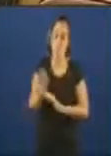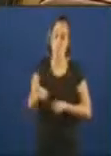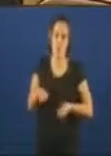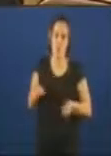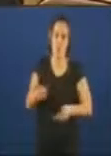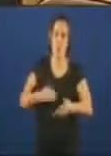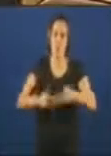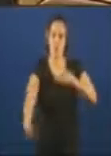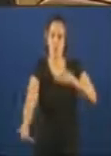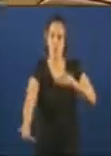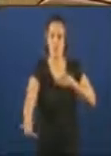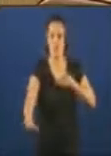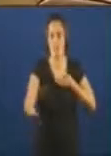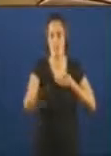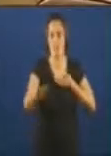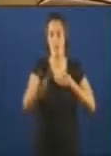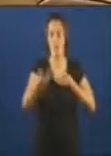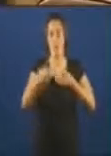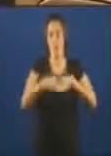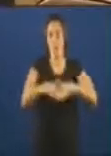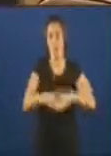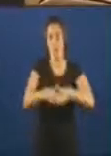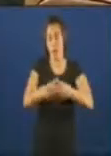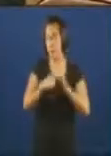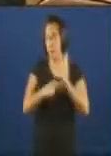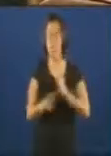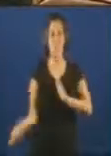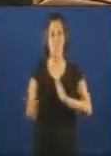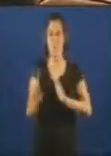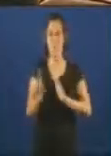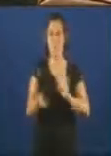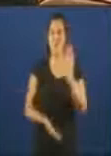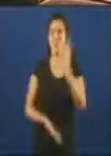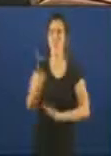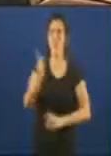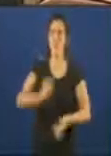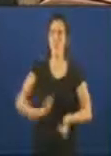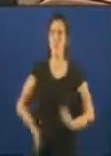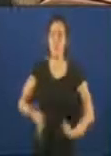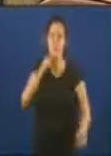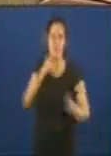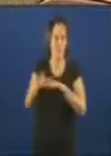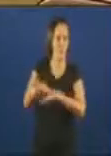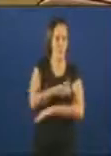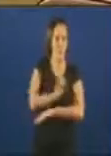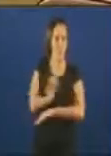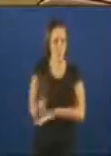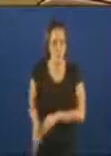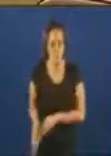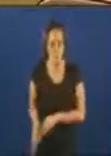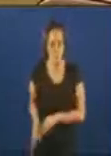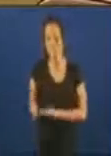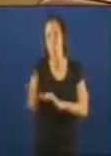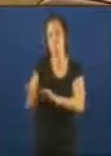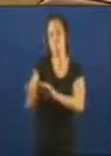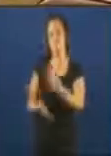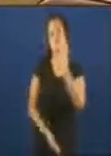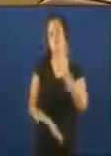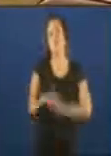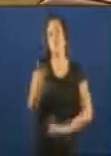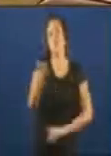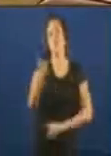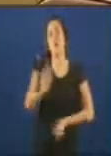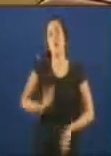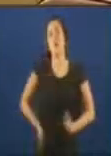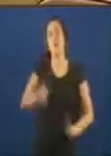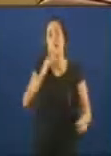aos xa famosos flotéis. Non viaxe a México para nada disto. Vostede viaxe a México para fuxir